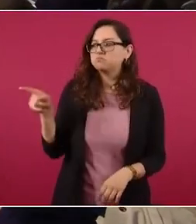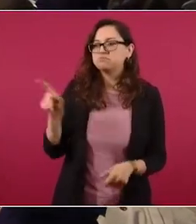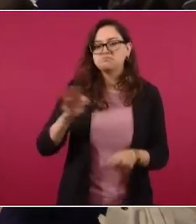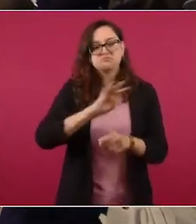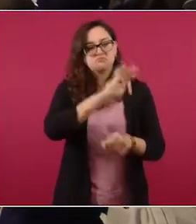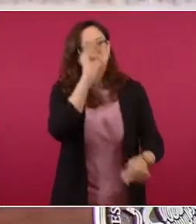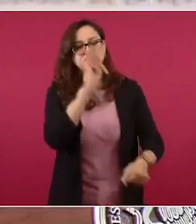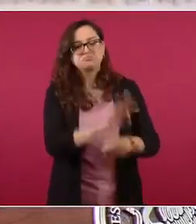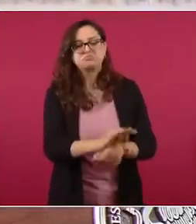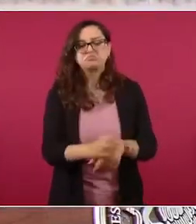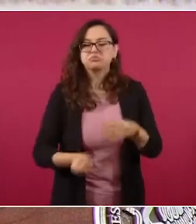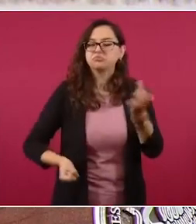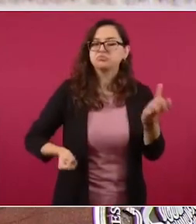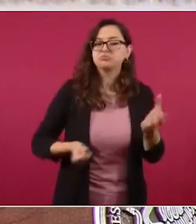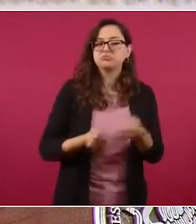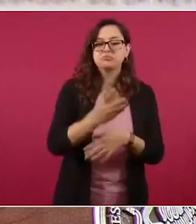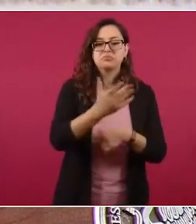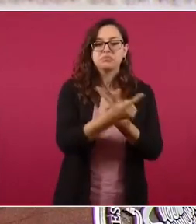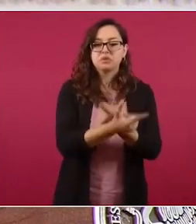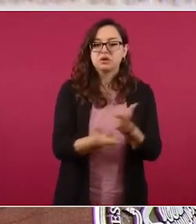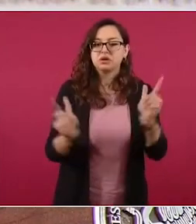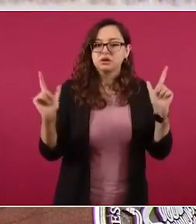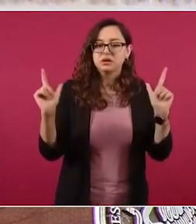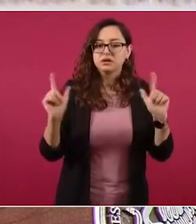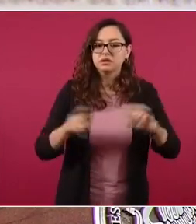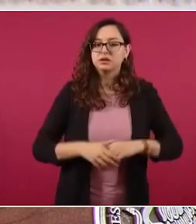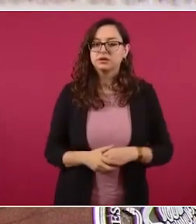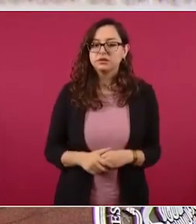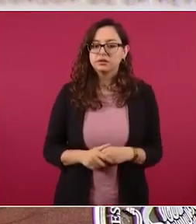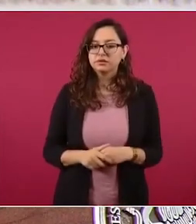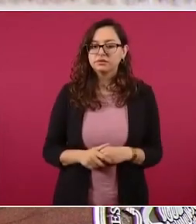ya se le terminó el periodo